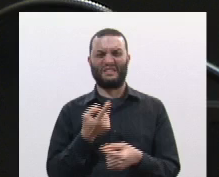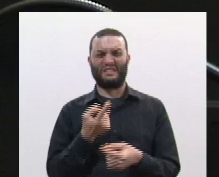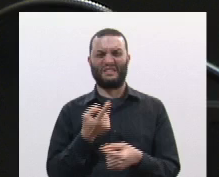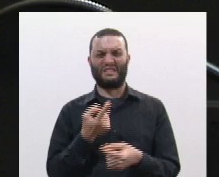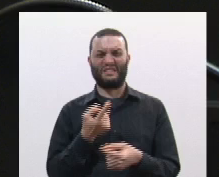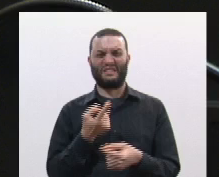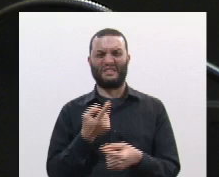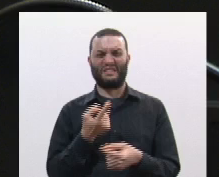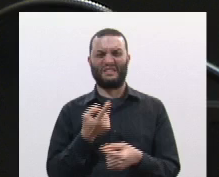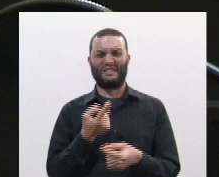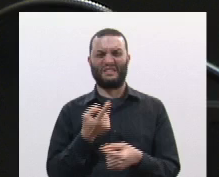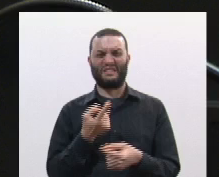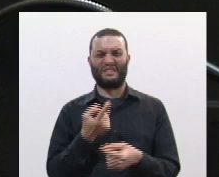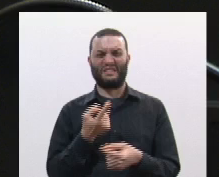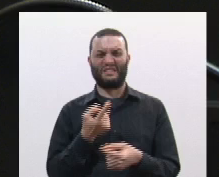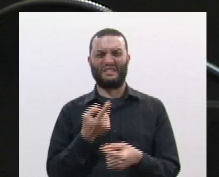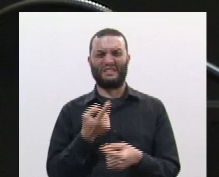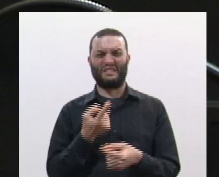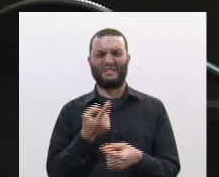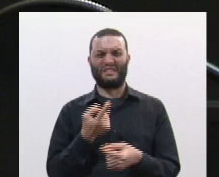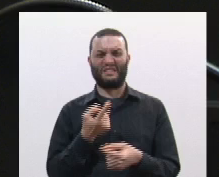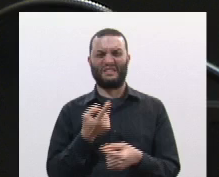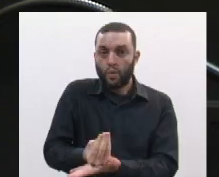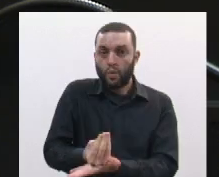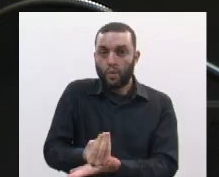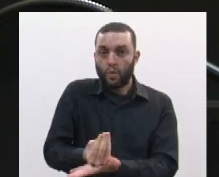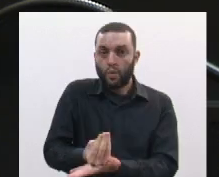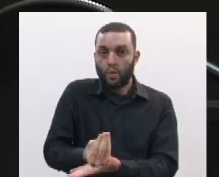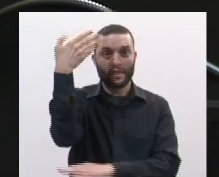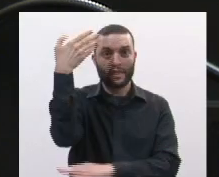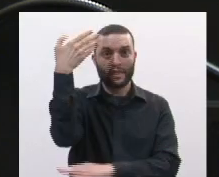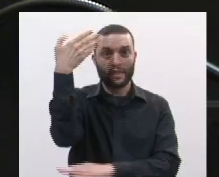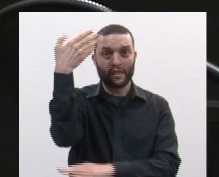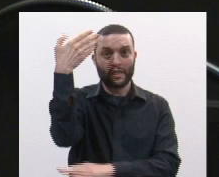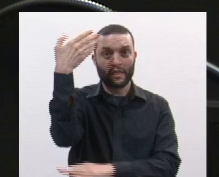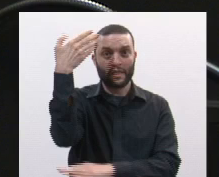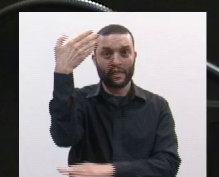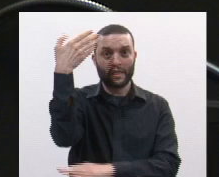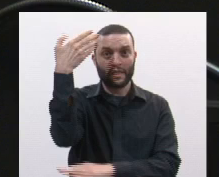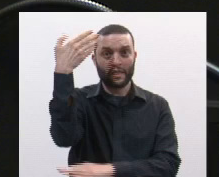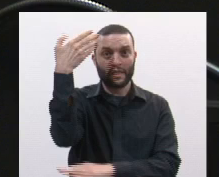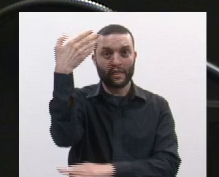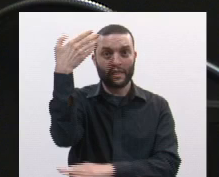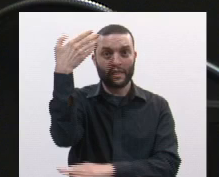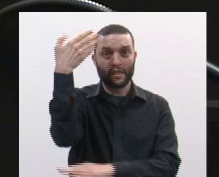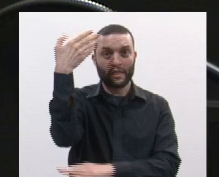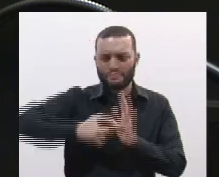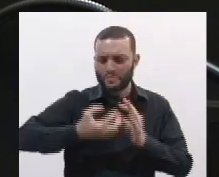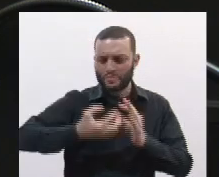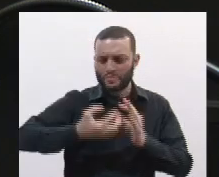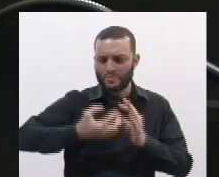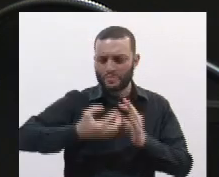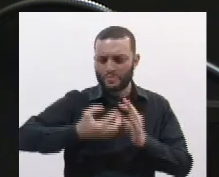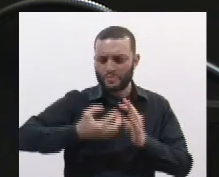conocían, asumió la presidencia de la nación con ese discurso histórico, ese discurso genial.